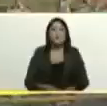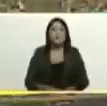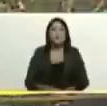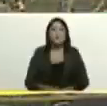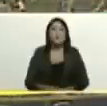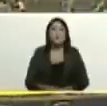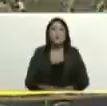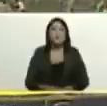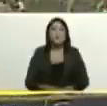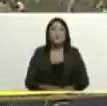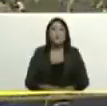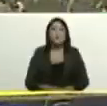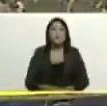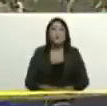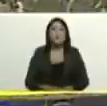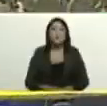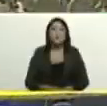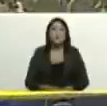Y salieron a aplaudir.